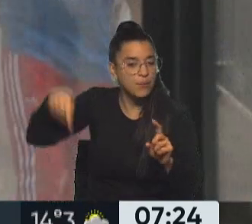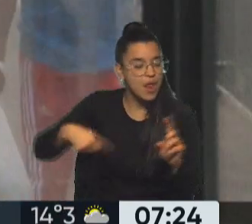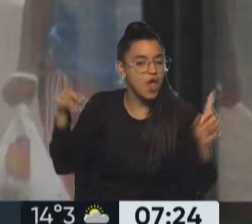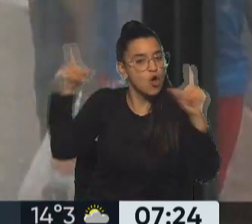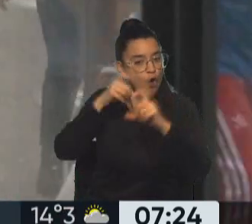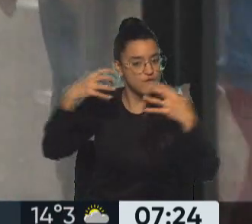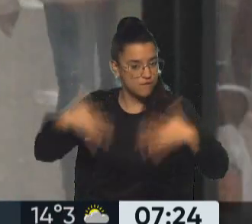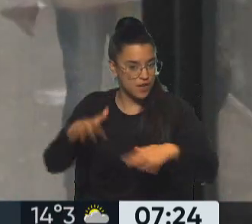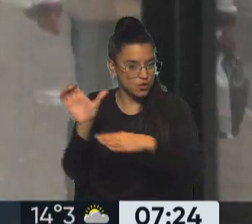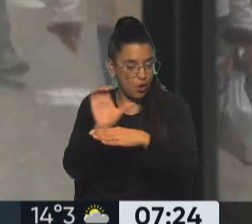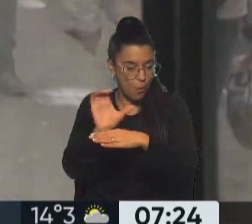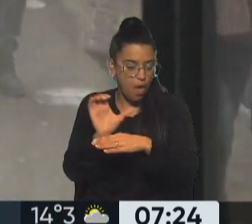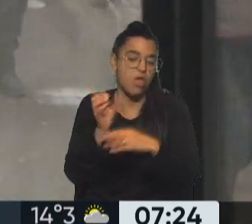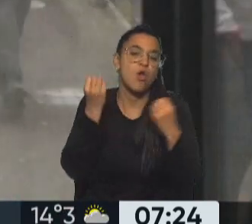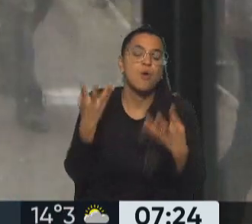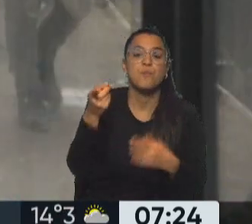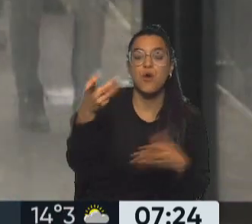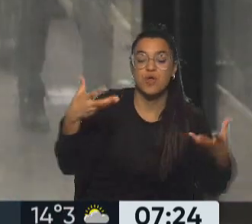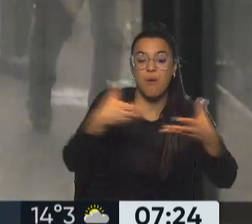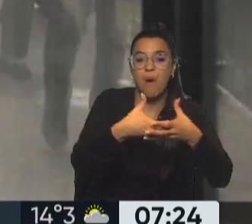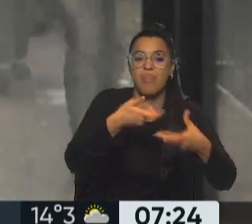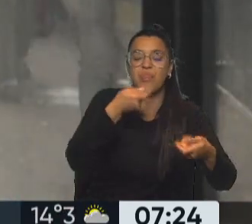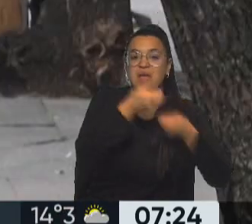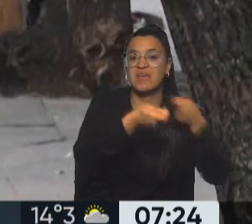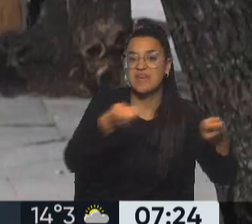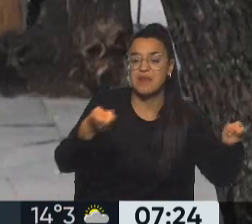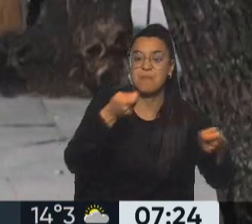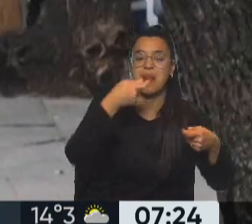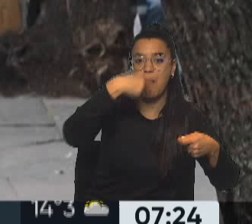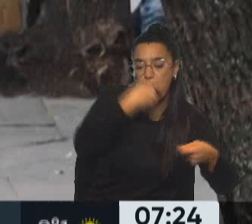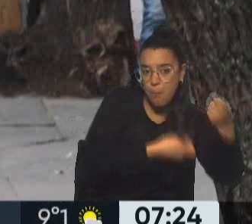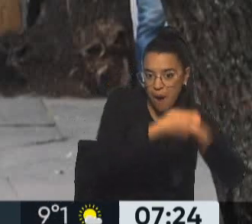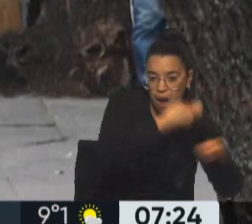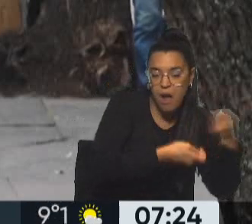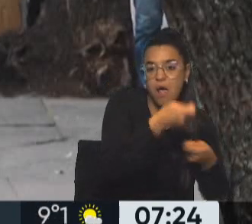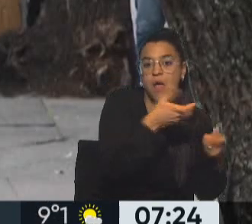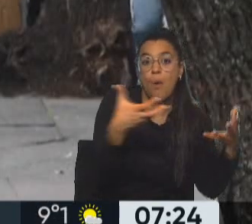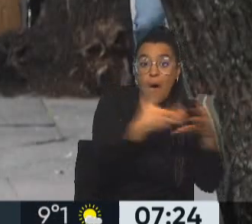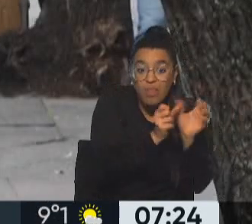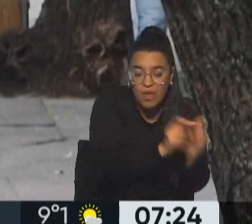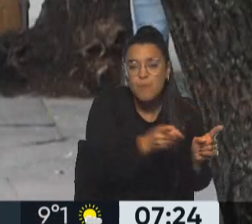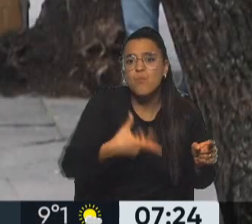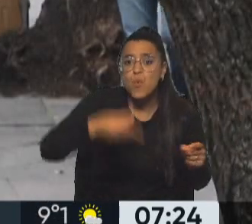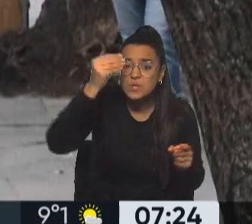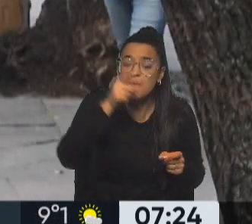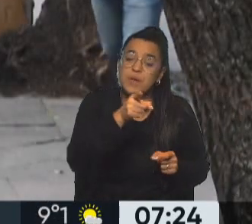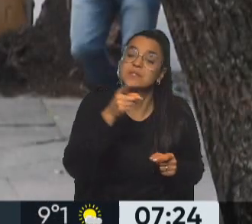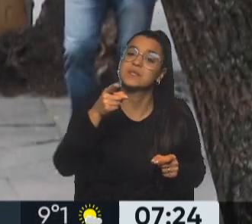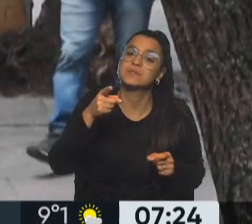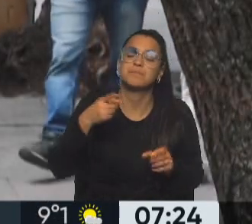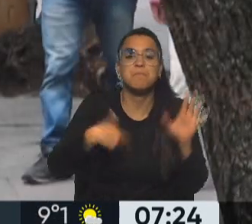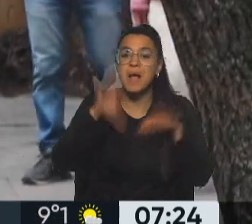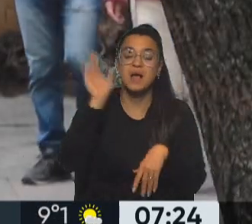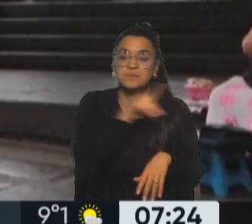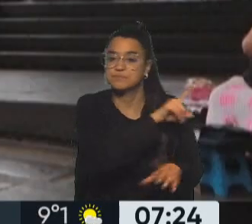tiene Ecuador, producto de que las bandas criminales, centralmente del narcotráfico, en muchos casos, o en gran parte,